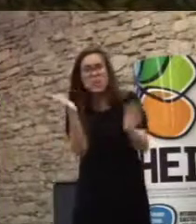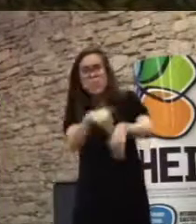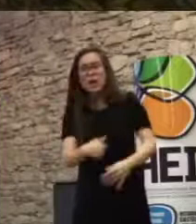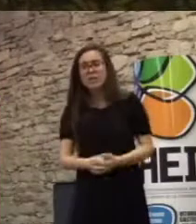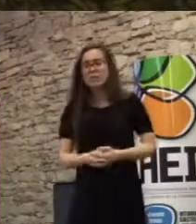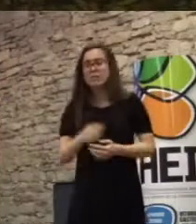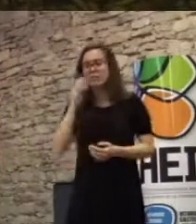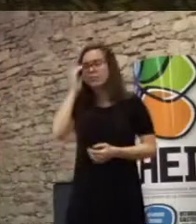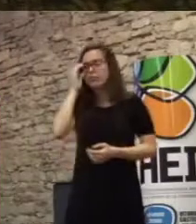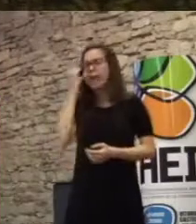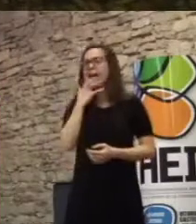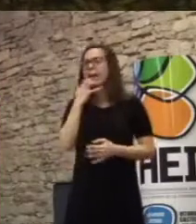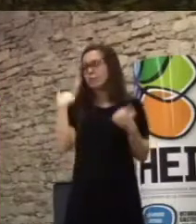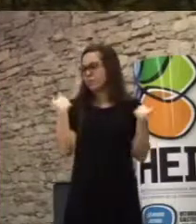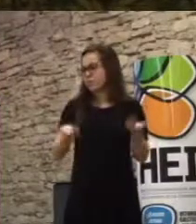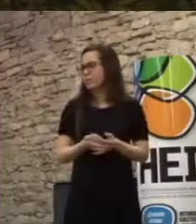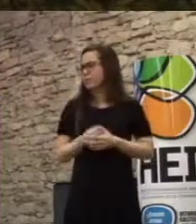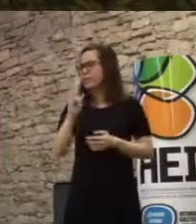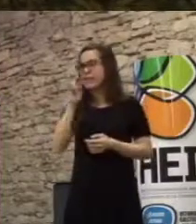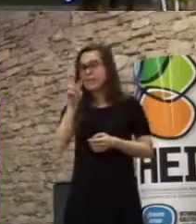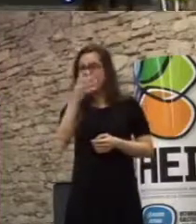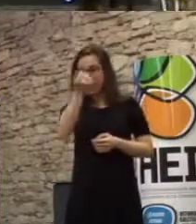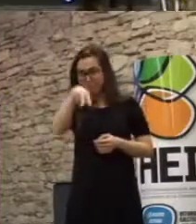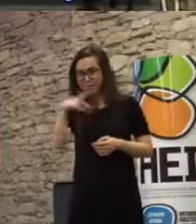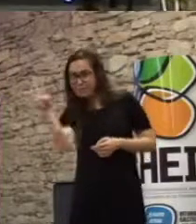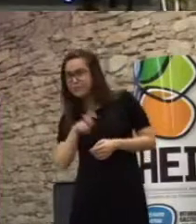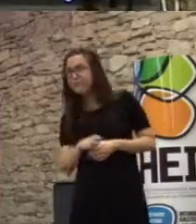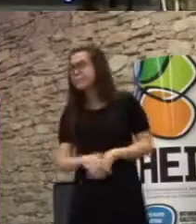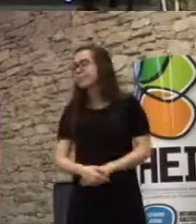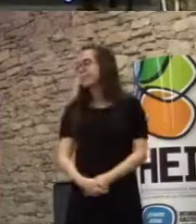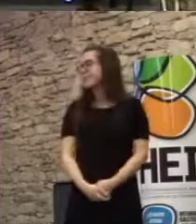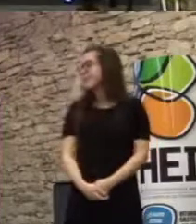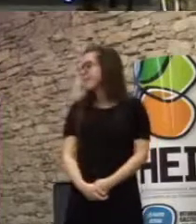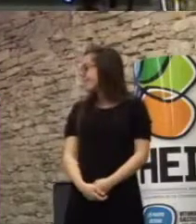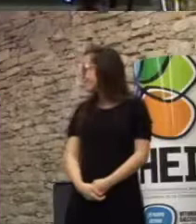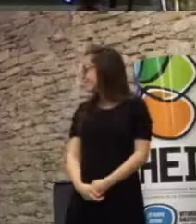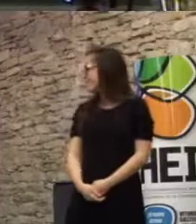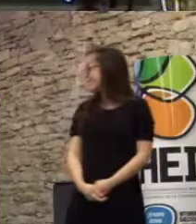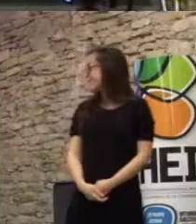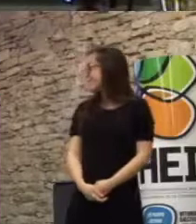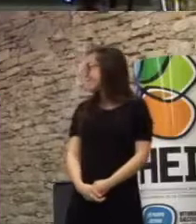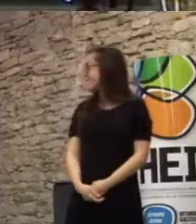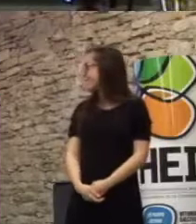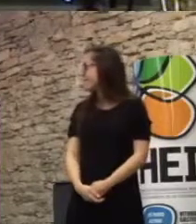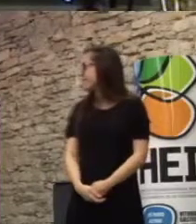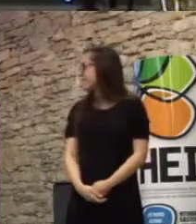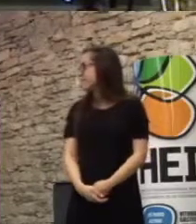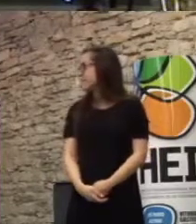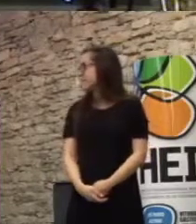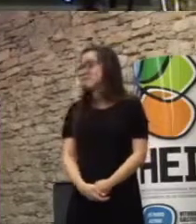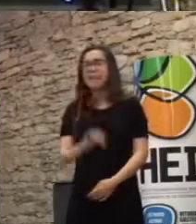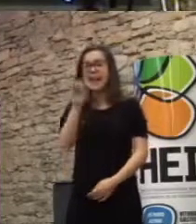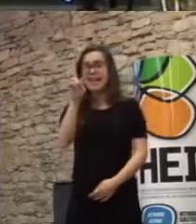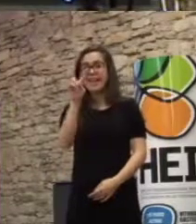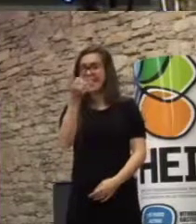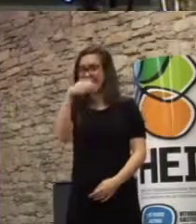vamos a hacer un ejemplo de importaban ya que estamos hoy aquí estamos en playa por favor iván no tienen idea